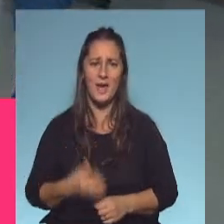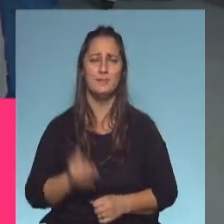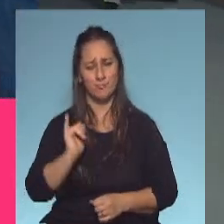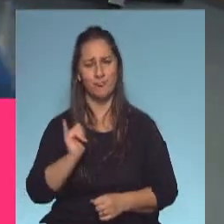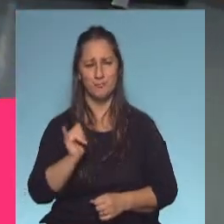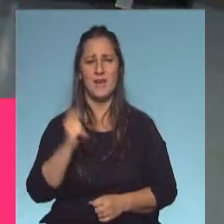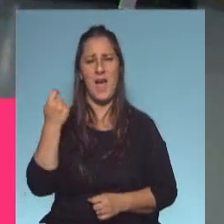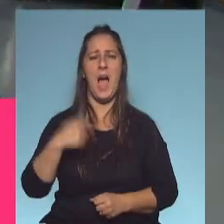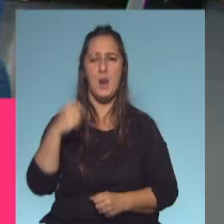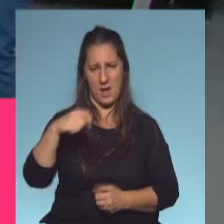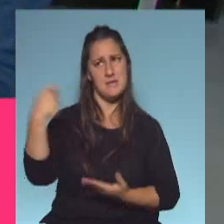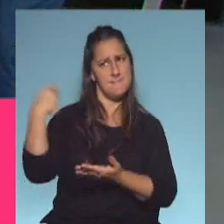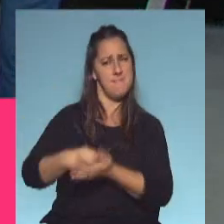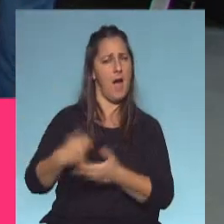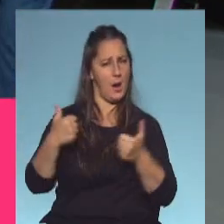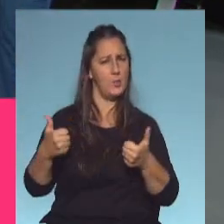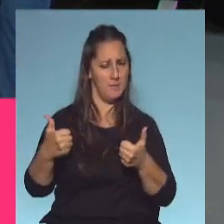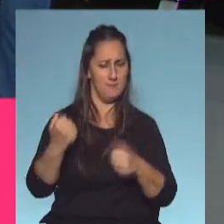los albañiles, así que vamos con eso.